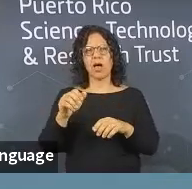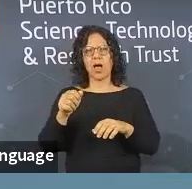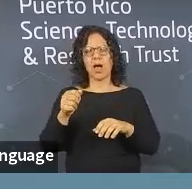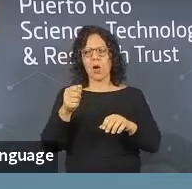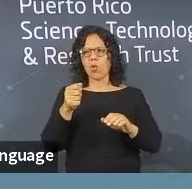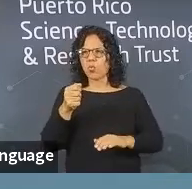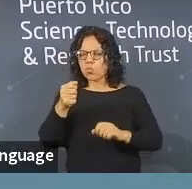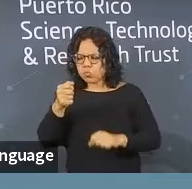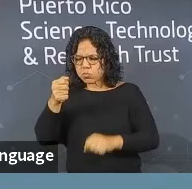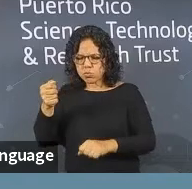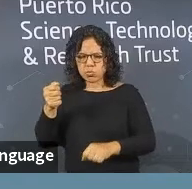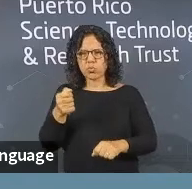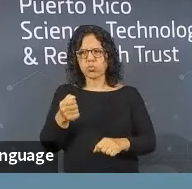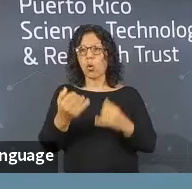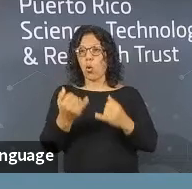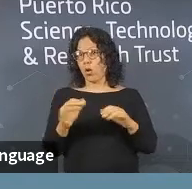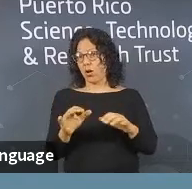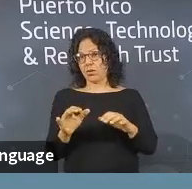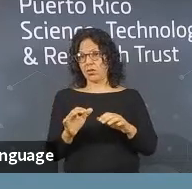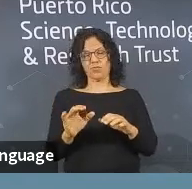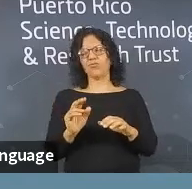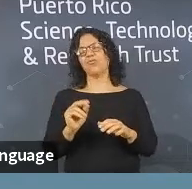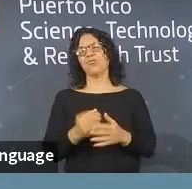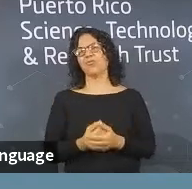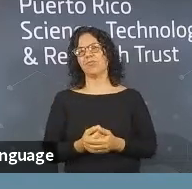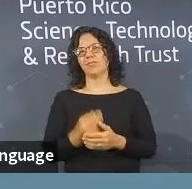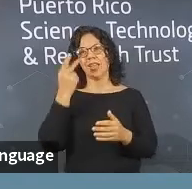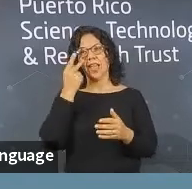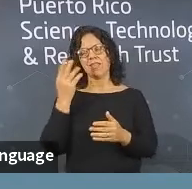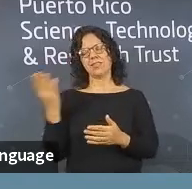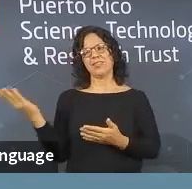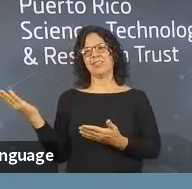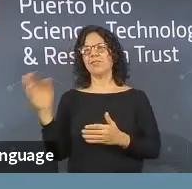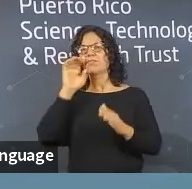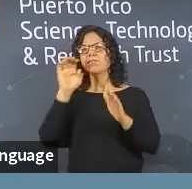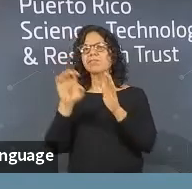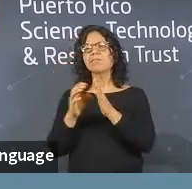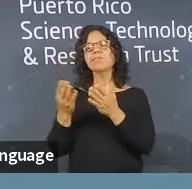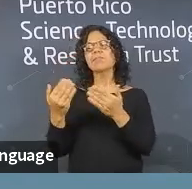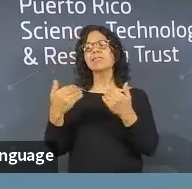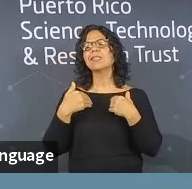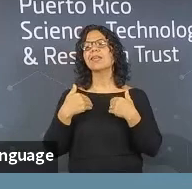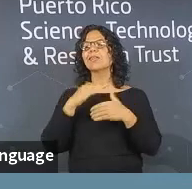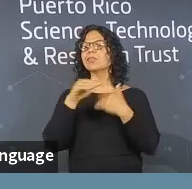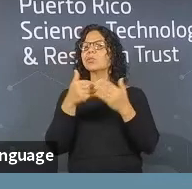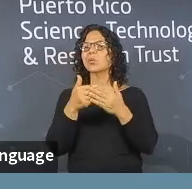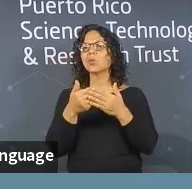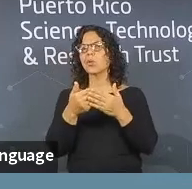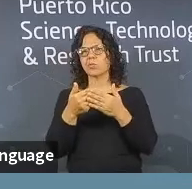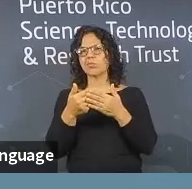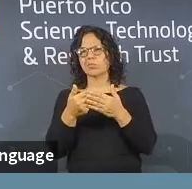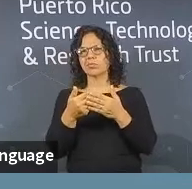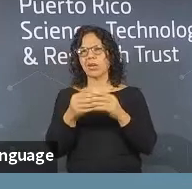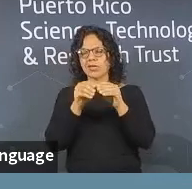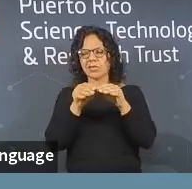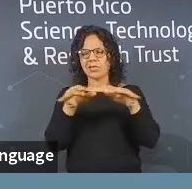no es lo que vamos a atender hoy. Entonces, si ven aquí en esta imagen, pues tenemos toda la distribución de los diferentes grupos